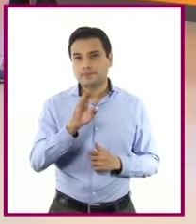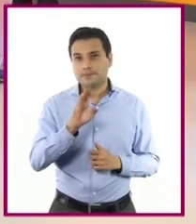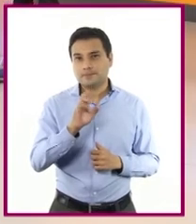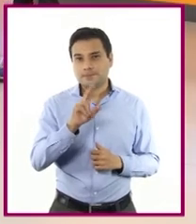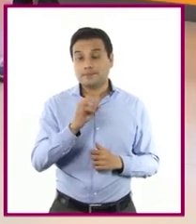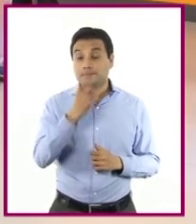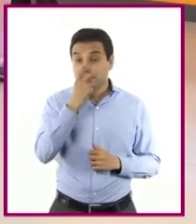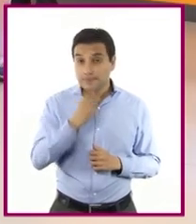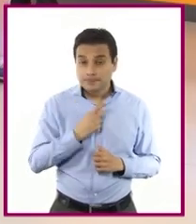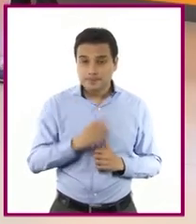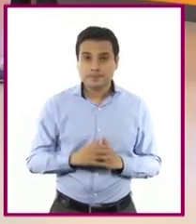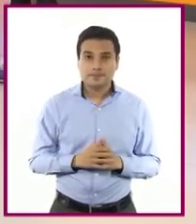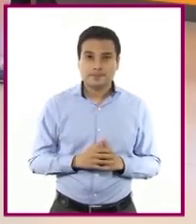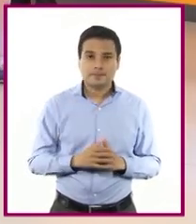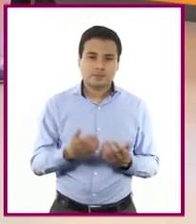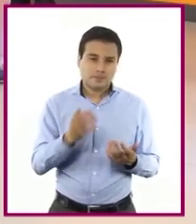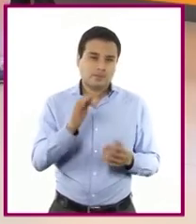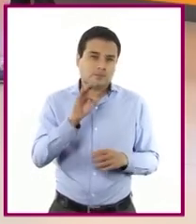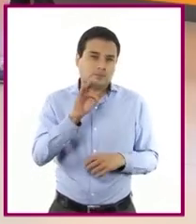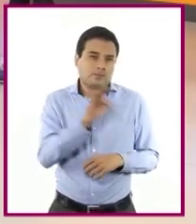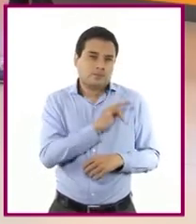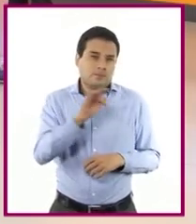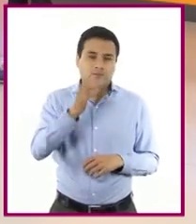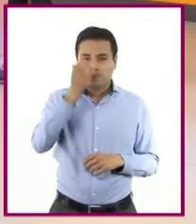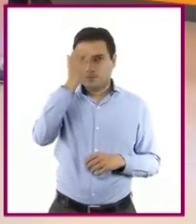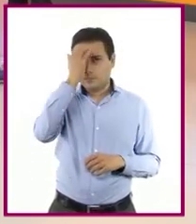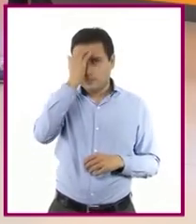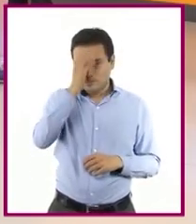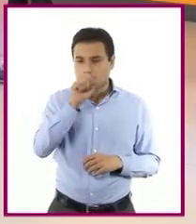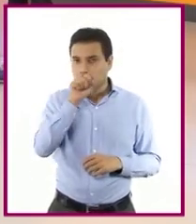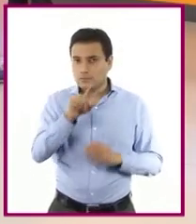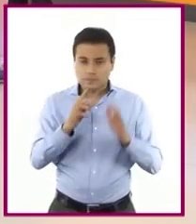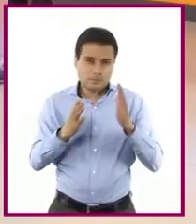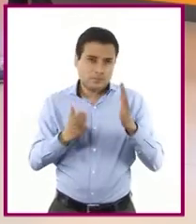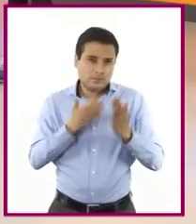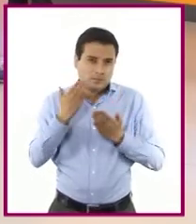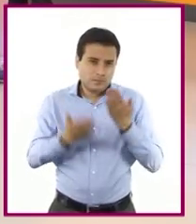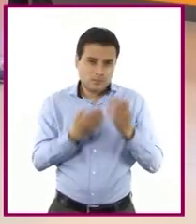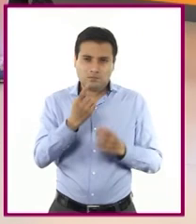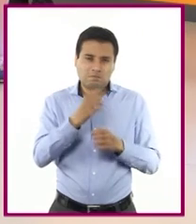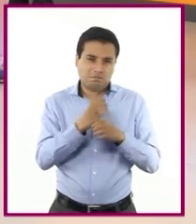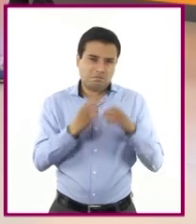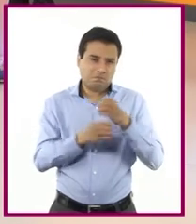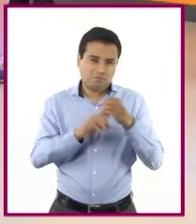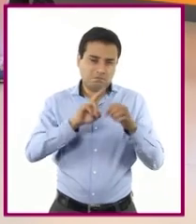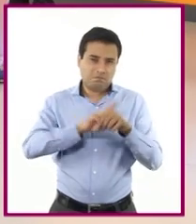respuesta, por favor. Permite identificar y estudiar un fenómeno natural.